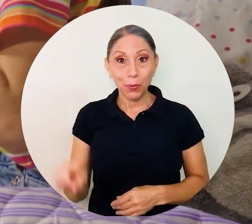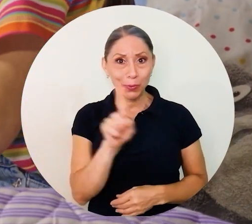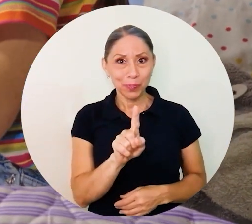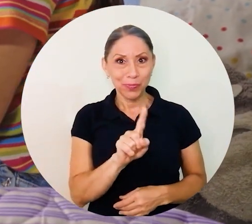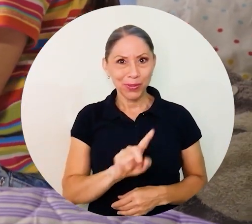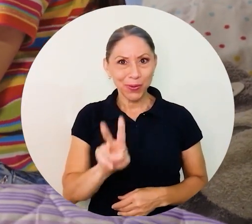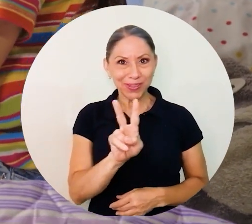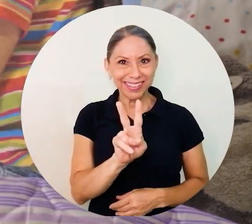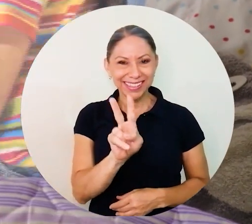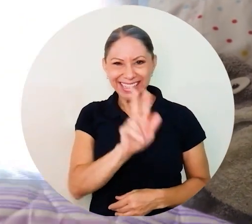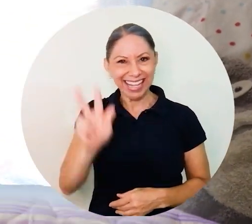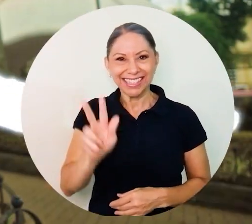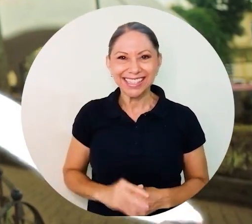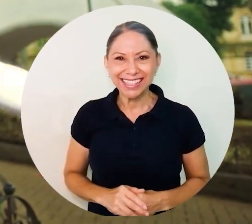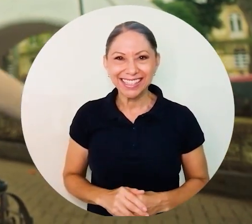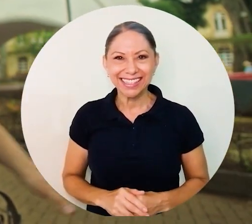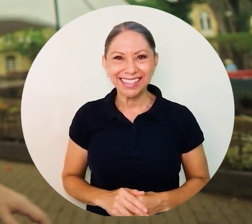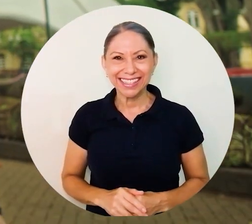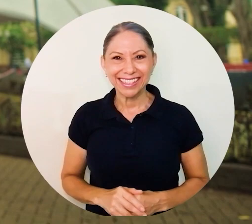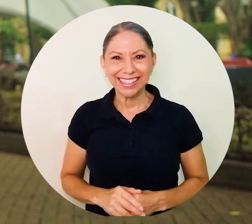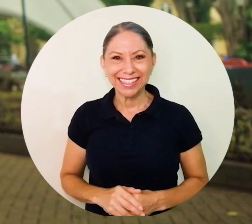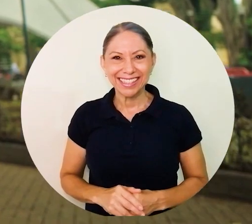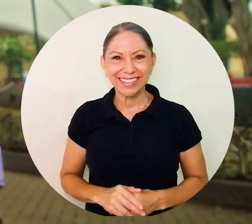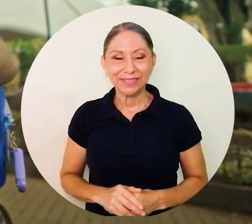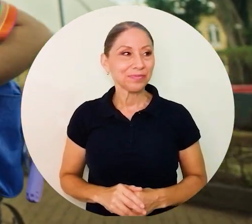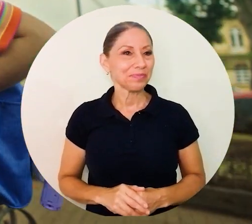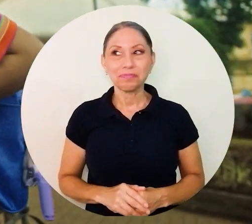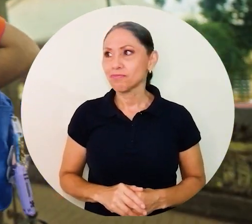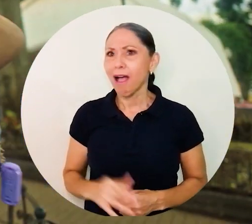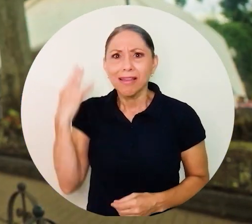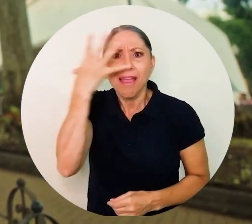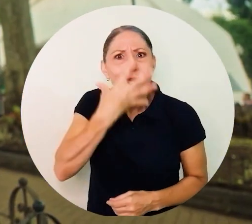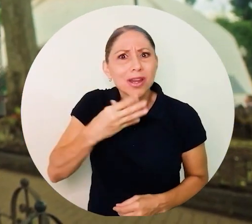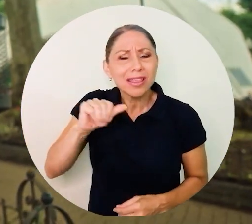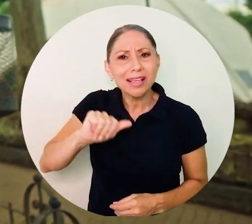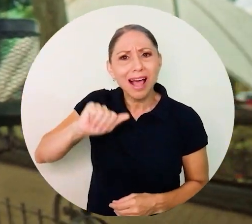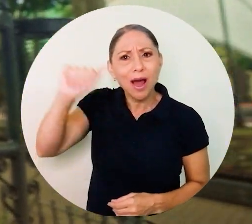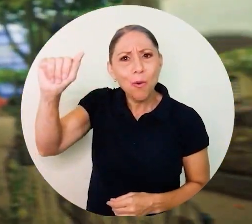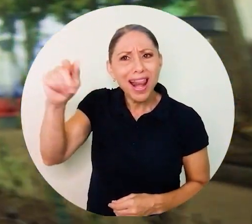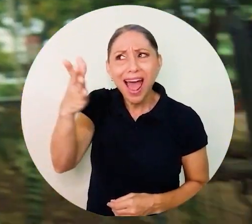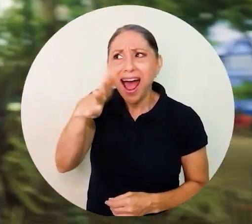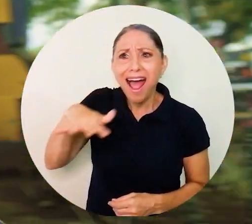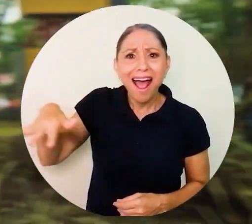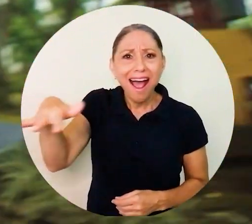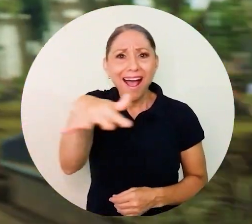¡Uno! ¡Dos! ¡Tres! ¡Qué bonita es la escuela!